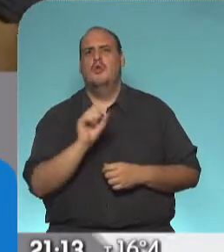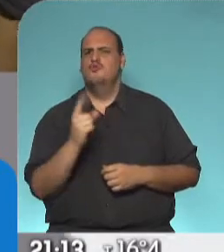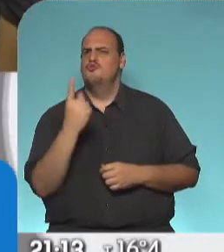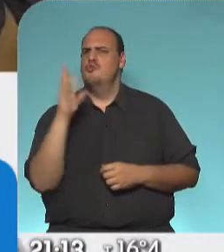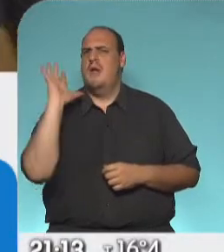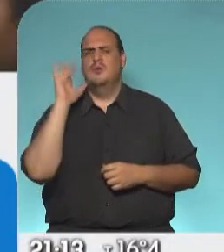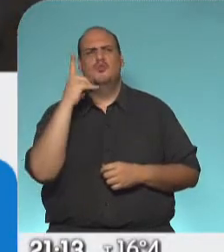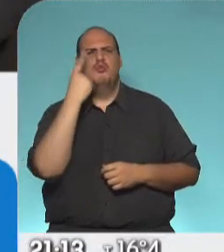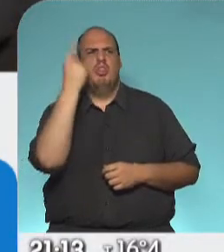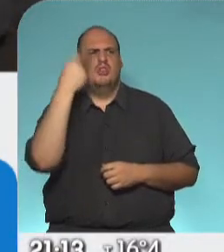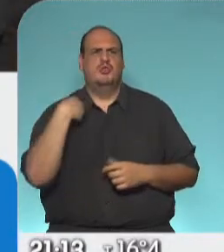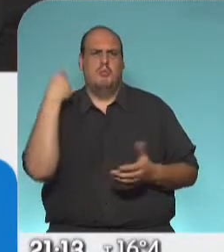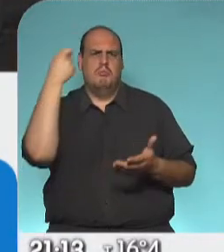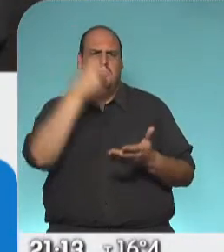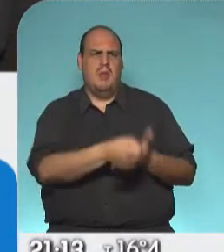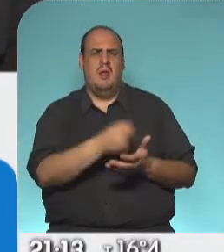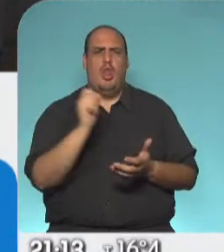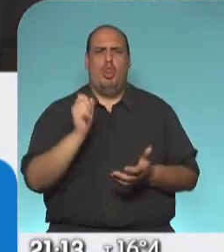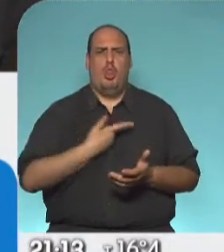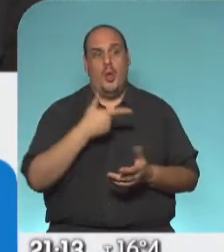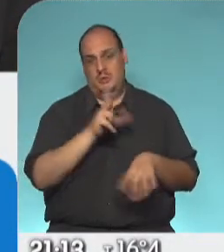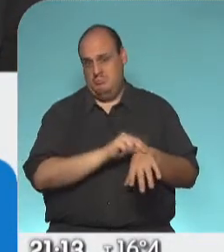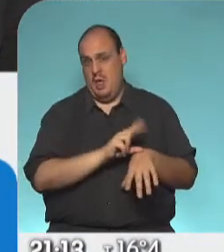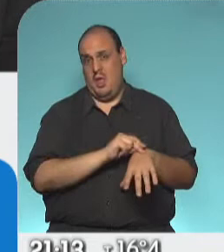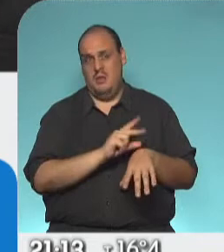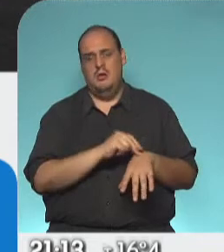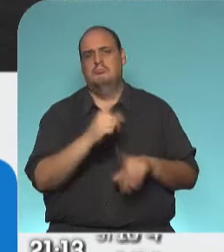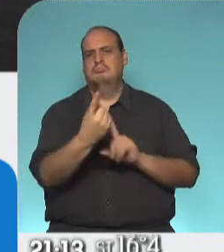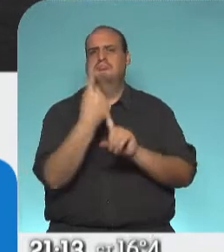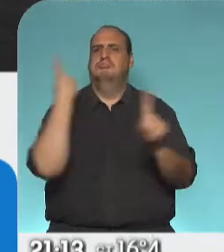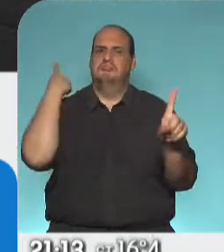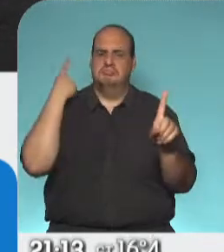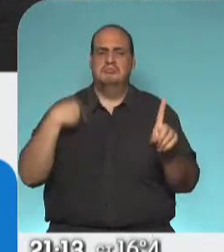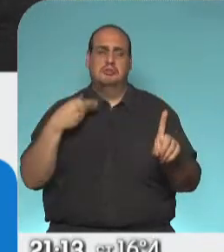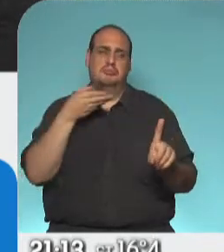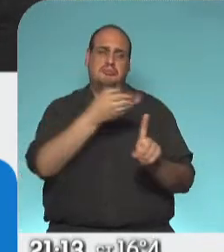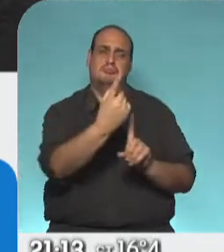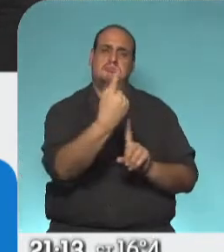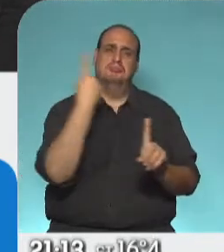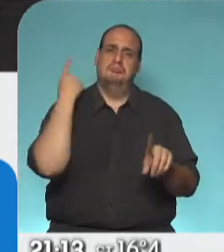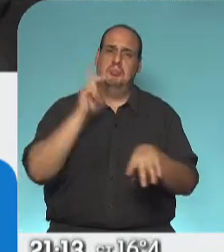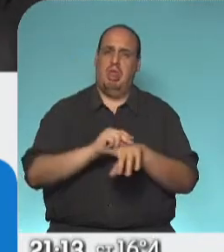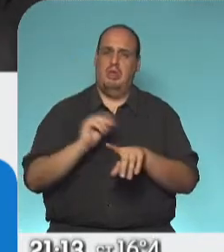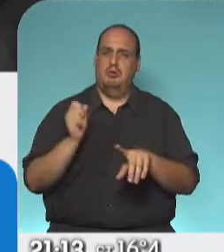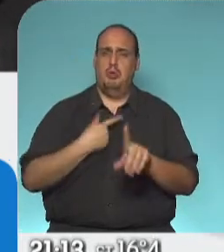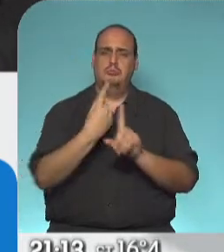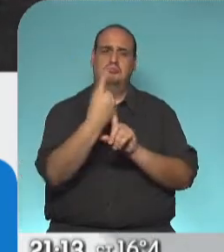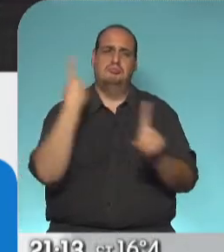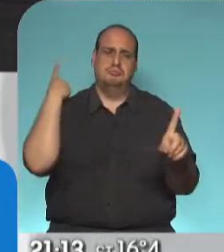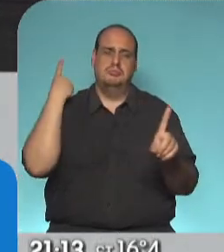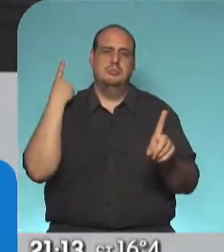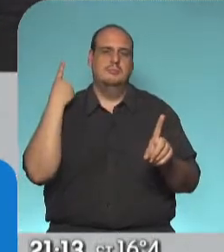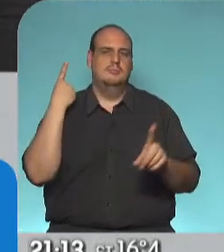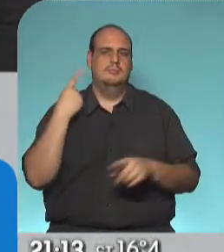que fui a pagar con uno de los dueños, que es el médico. Y la verdad que ya se veía que, a ver, como